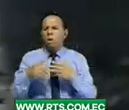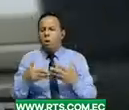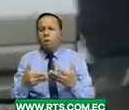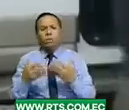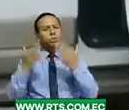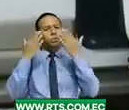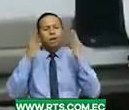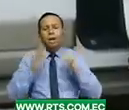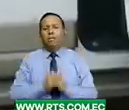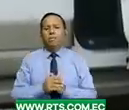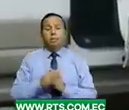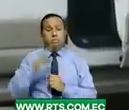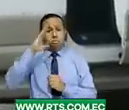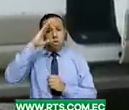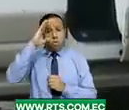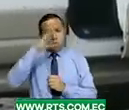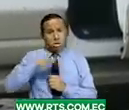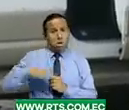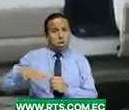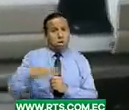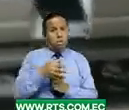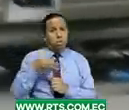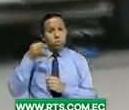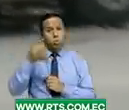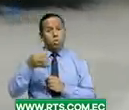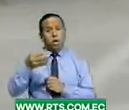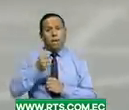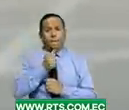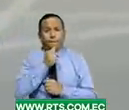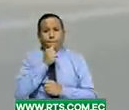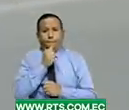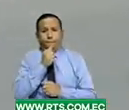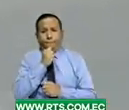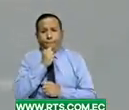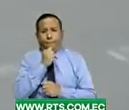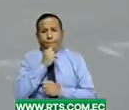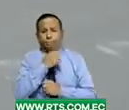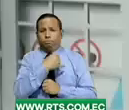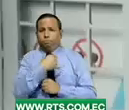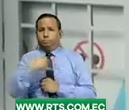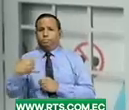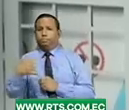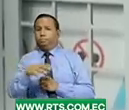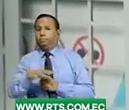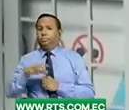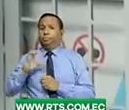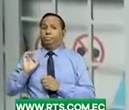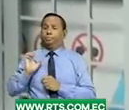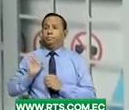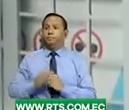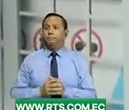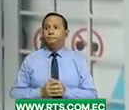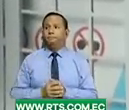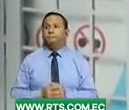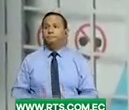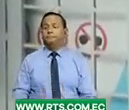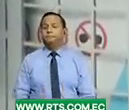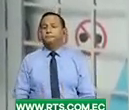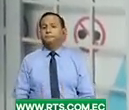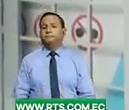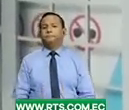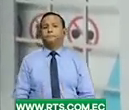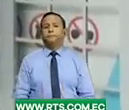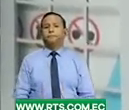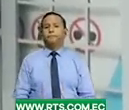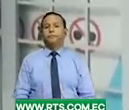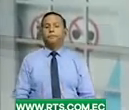que la policía del distrito Durán ha decidido mantenerse al margen del caso. Informó Jorge Salazar.